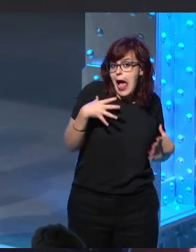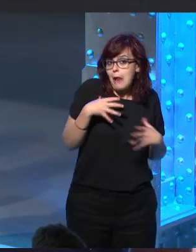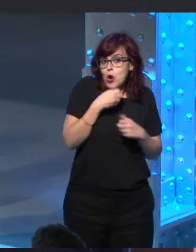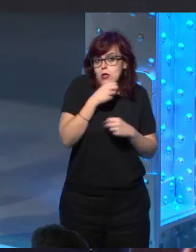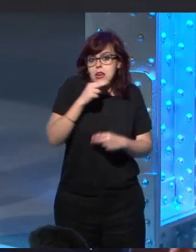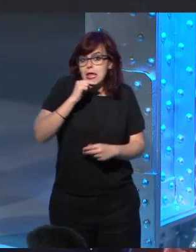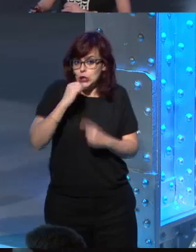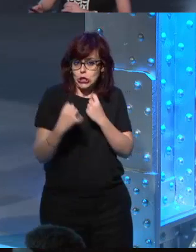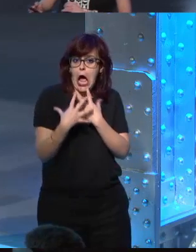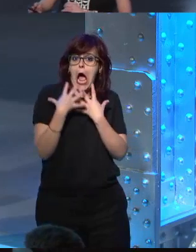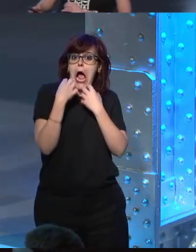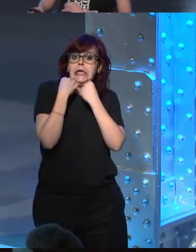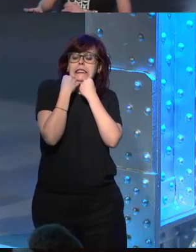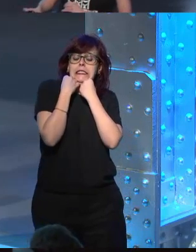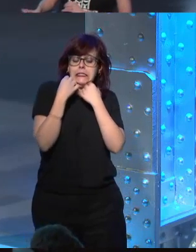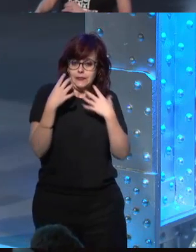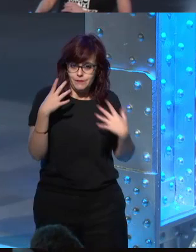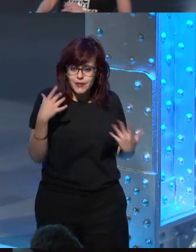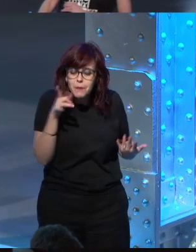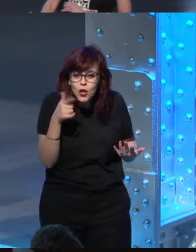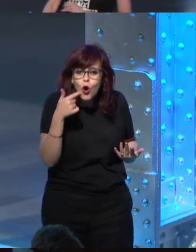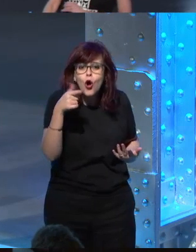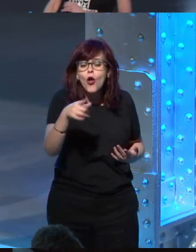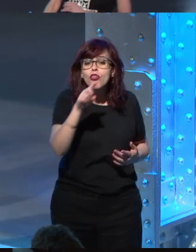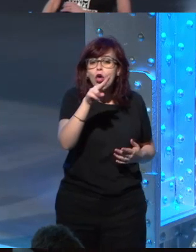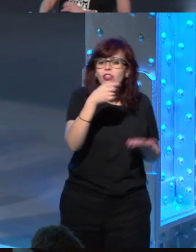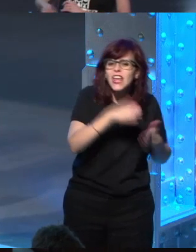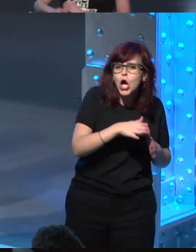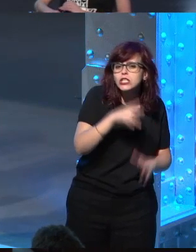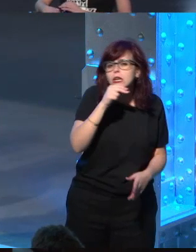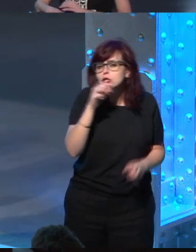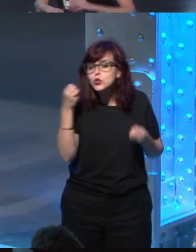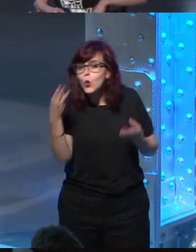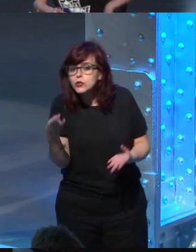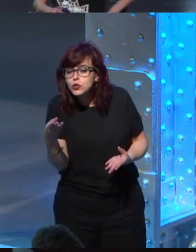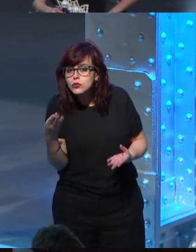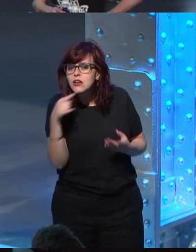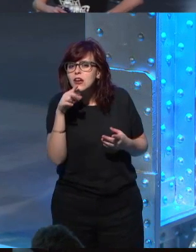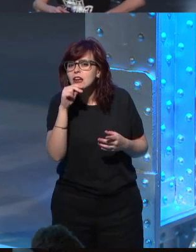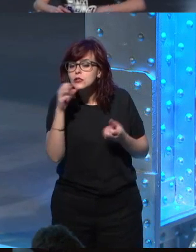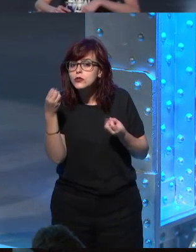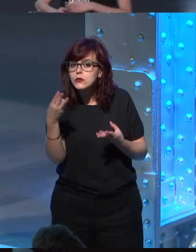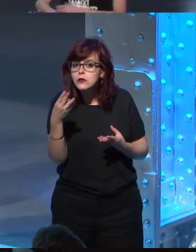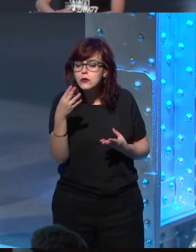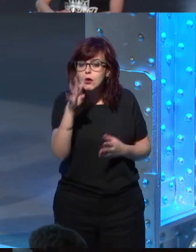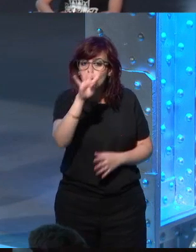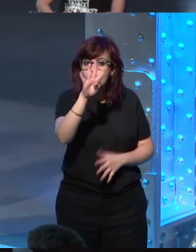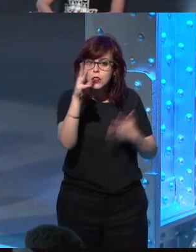es eso, Ese me ha salido muy bien. Leopoldo, con 12 hijos, ¿cuántos nietos tiene? ¿Cuántos? ¿Cuántos nietos tiene 48.